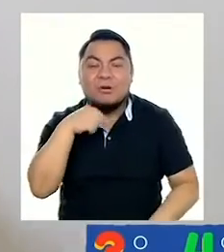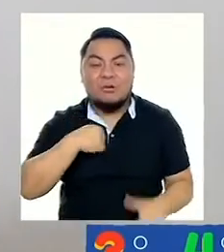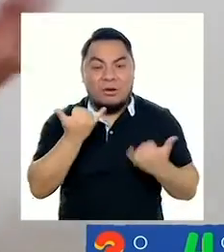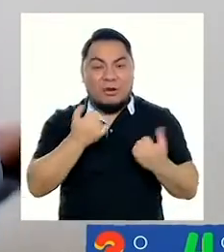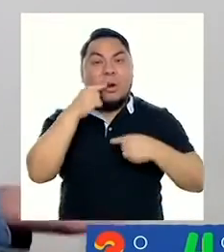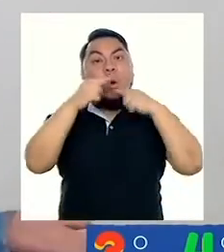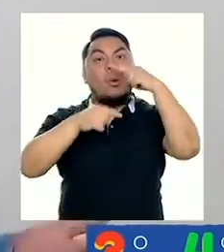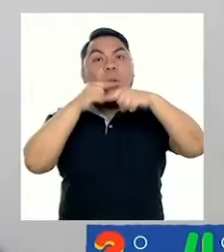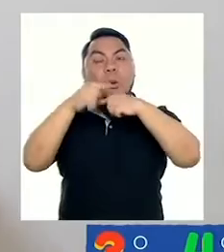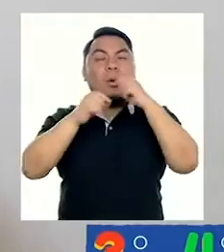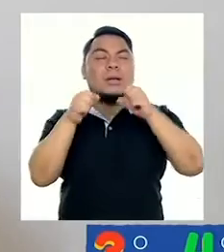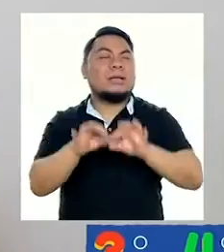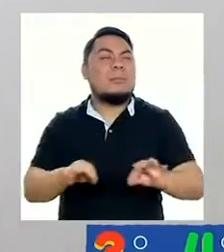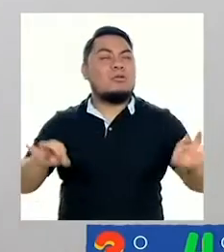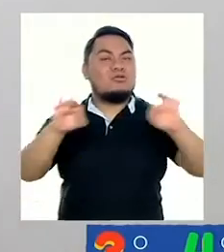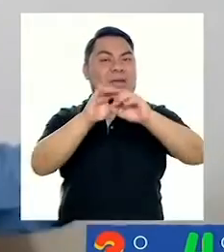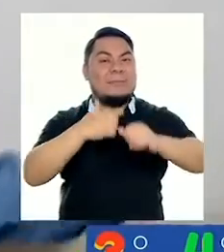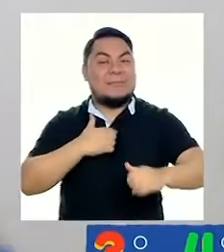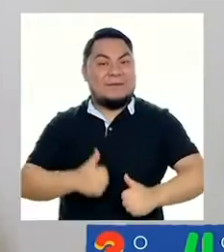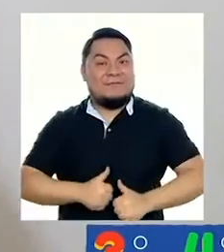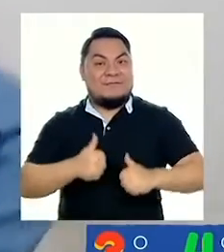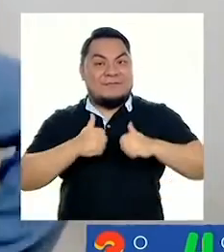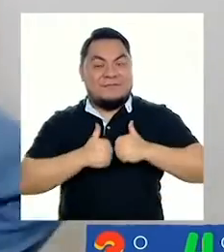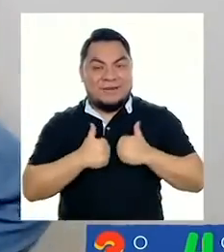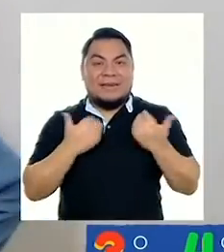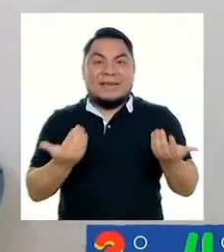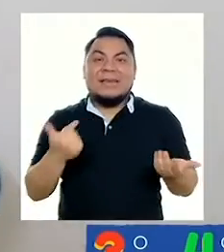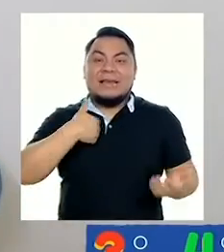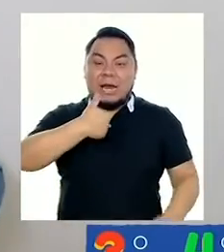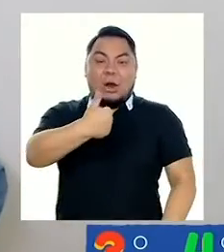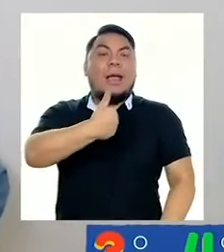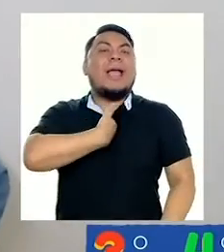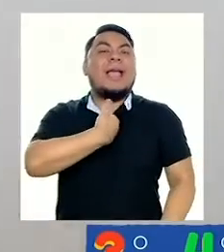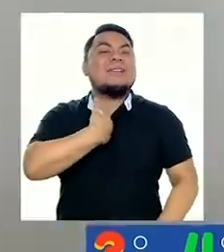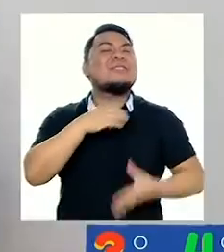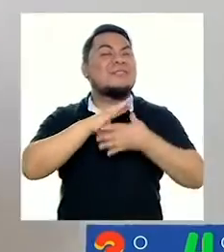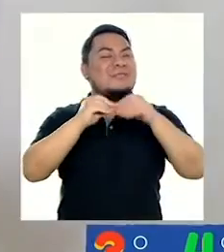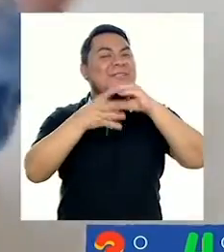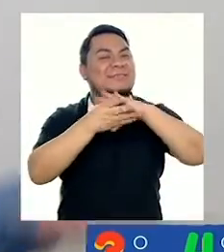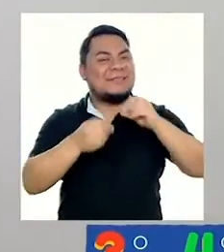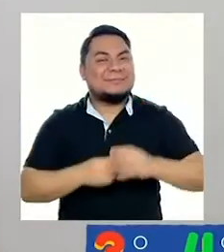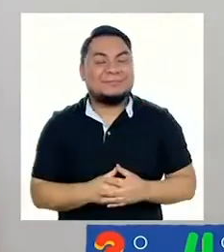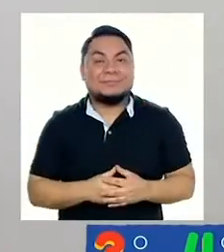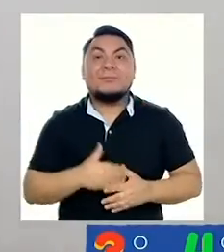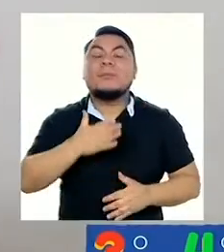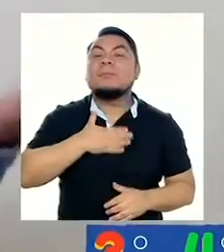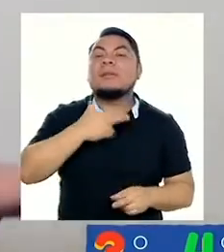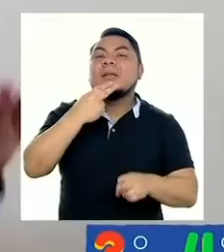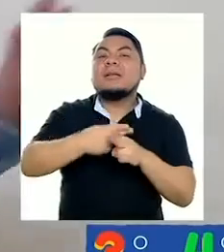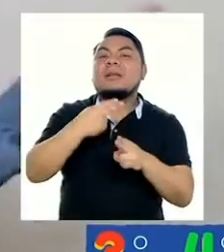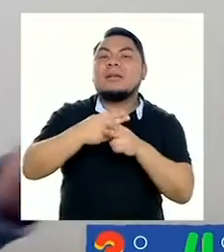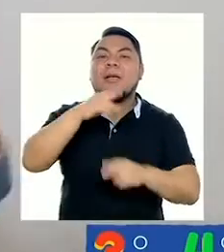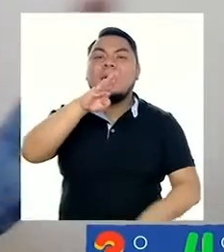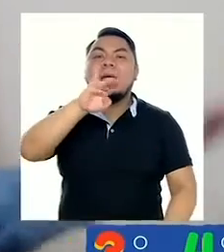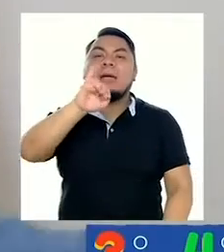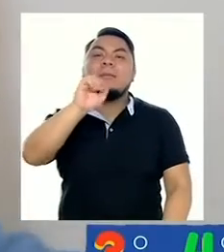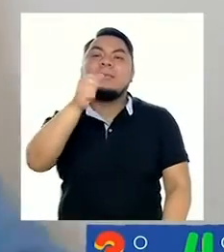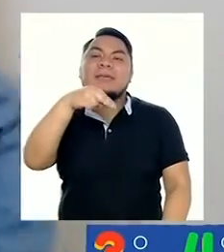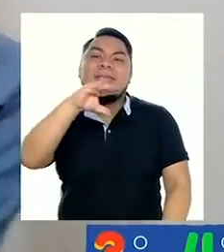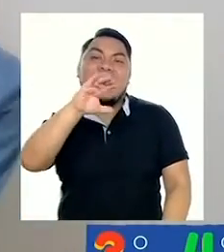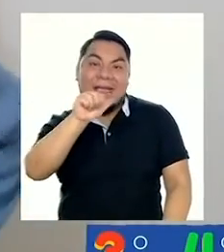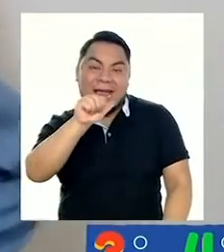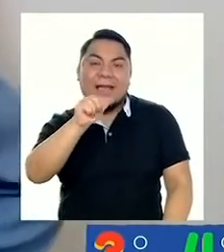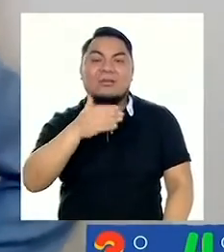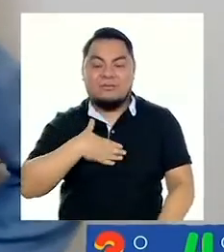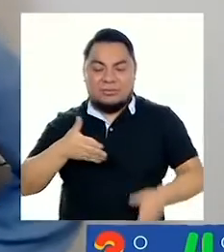mis datos y los hitos más importantes de mi vida que conformarían mi autobiografía. Mi nombre es Bianca Mariana Condeso